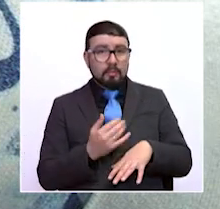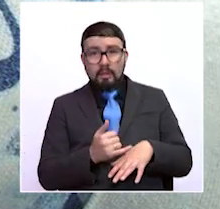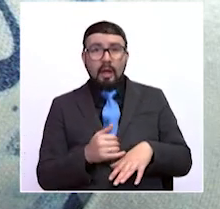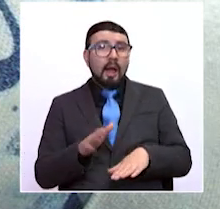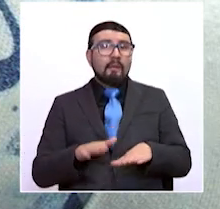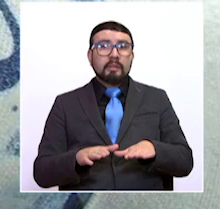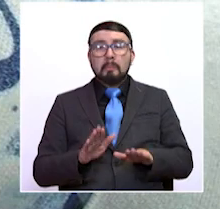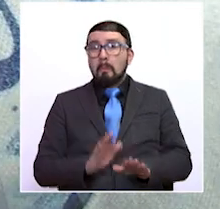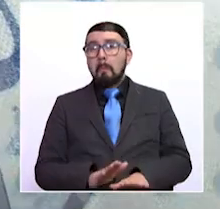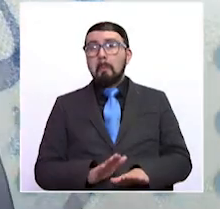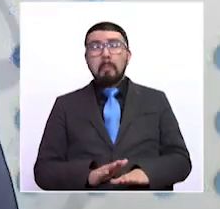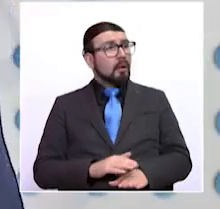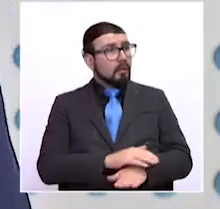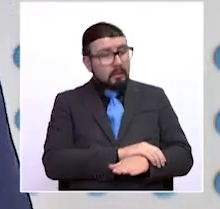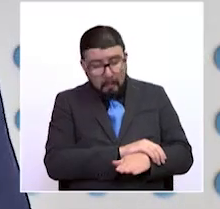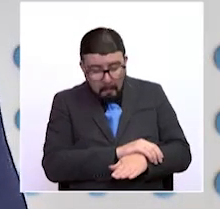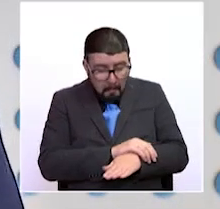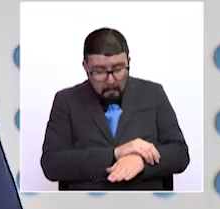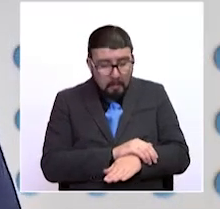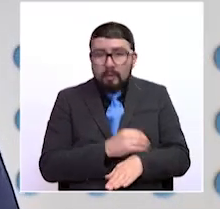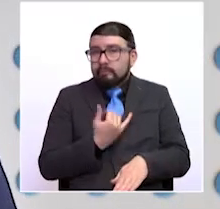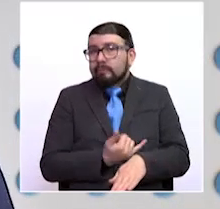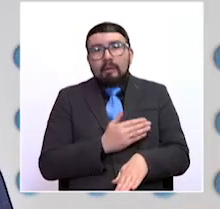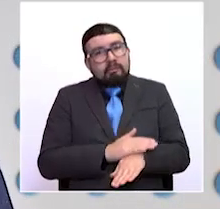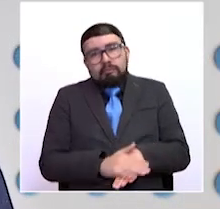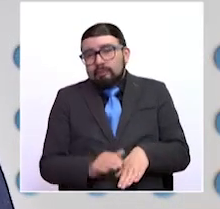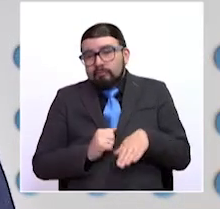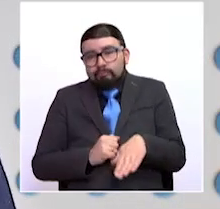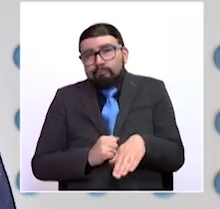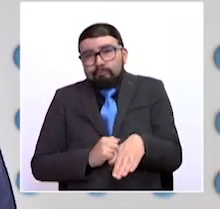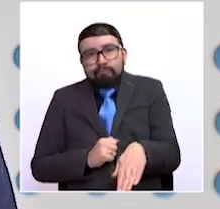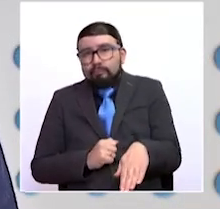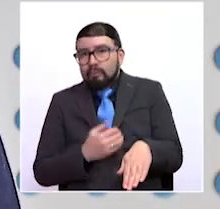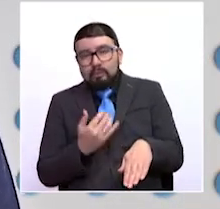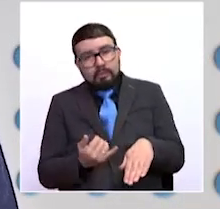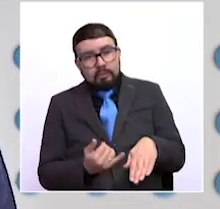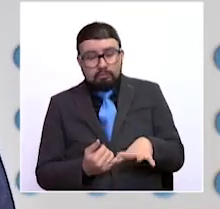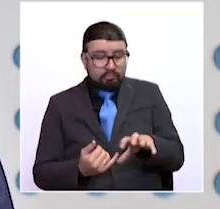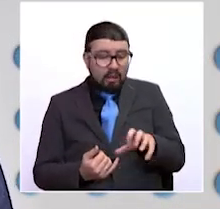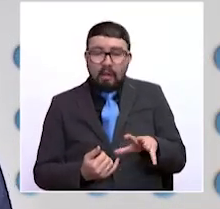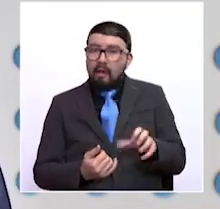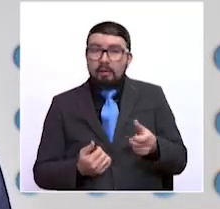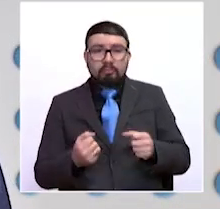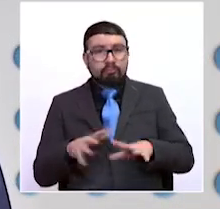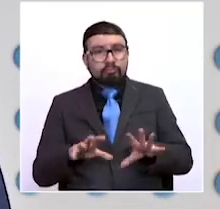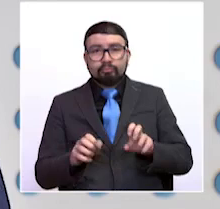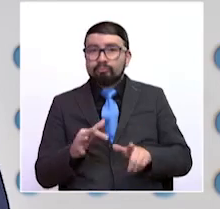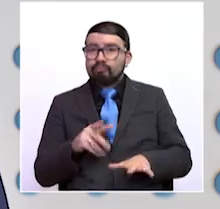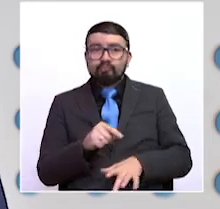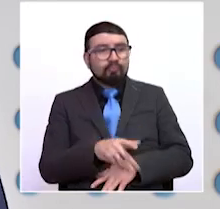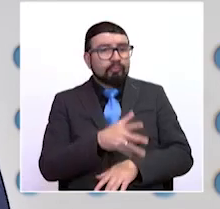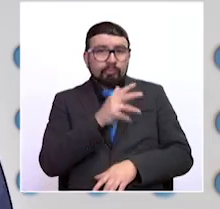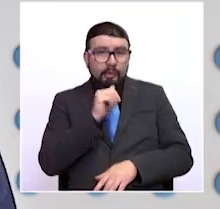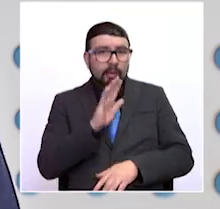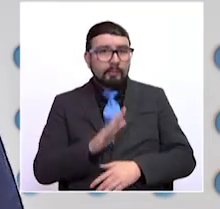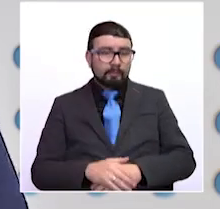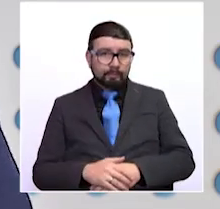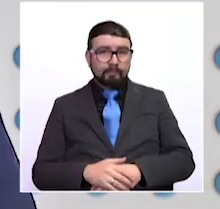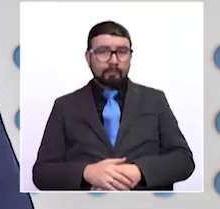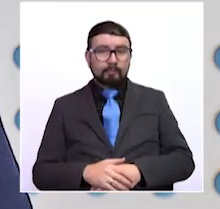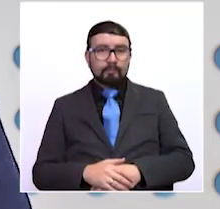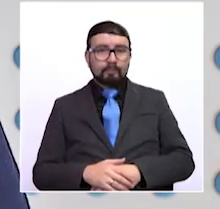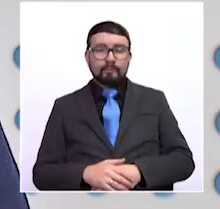mueva adecuadamente esta mano, o sea, de que va a perder de todas maneras la función. Entonces, si